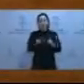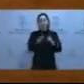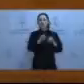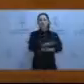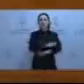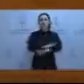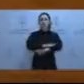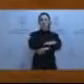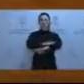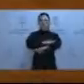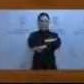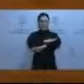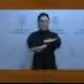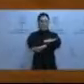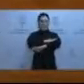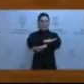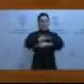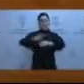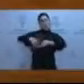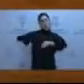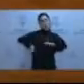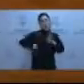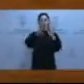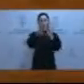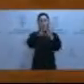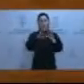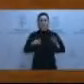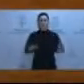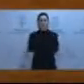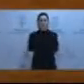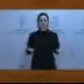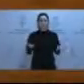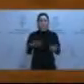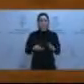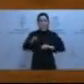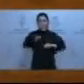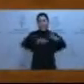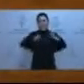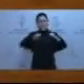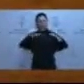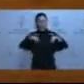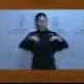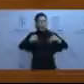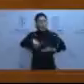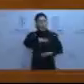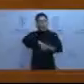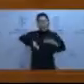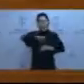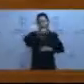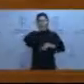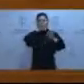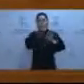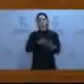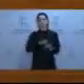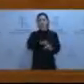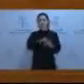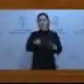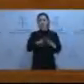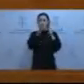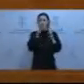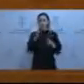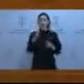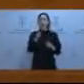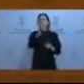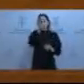gobierno al margen de la ley. La solución es enrevesada. Aquellos que en su día aprobaron la Ley de Servicios Sociales, los